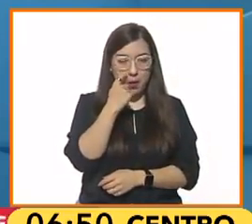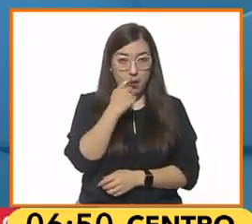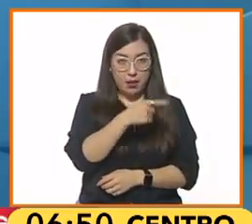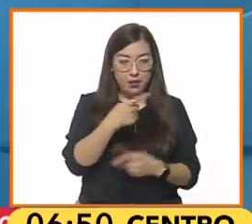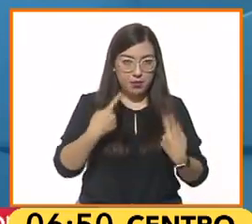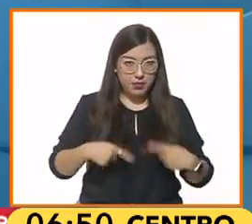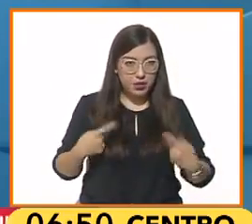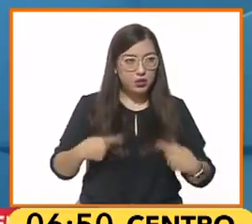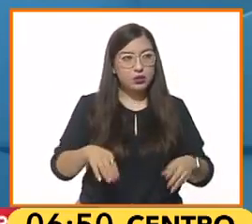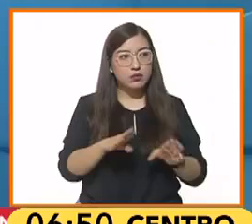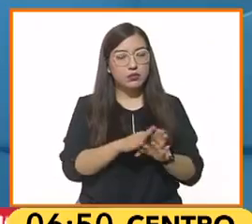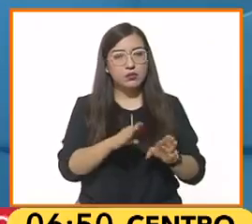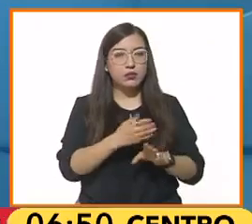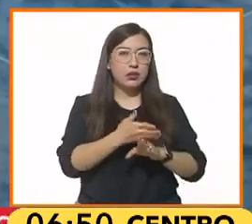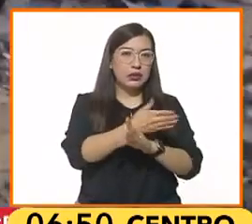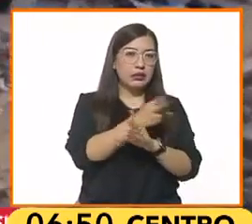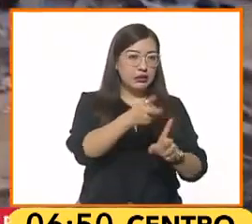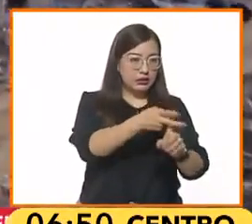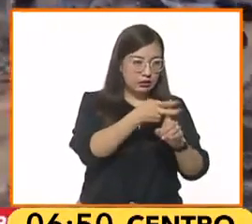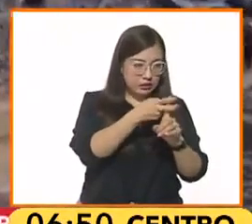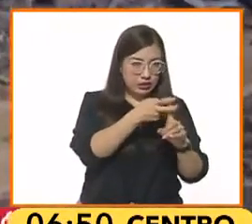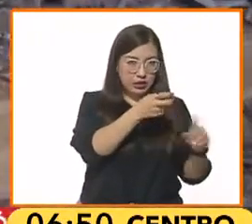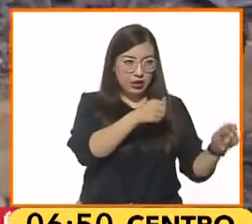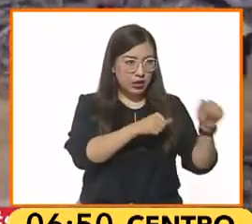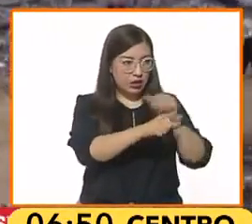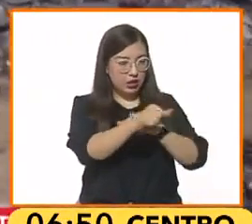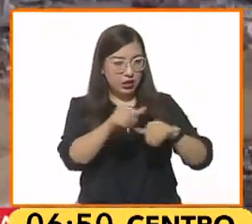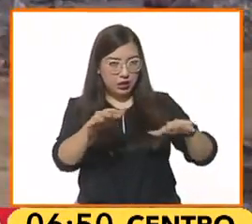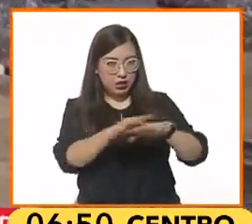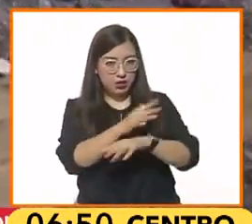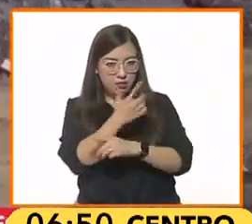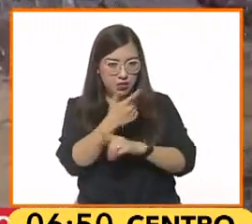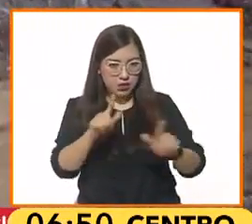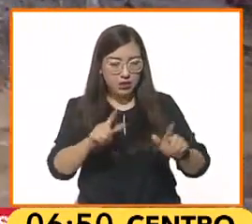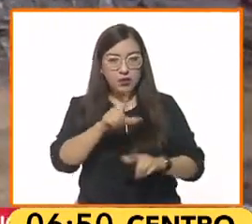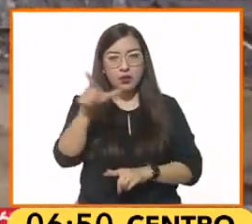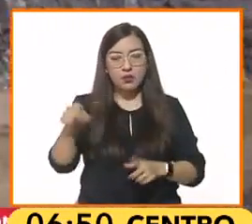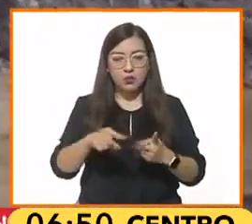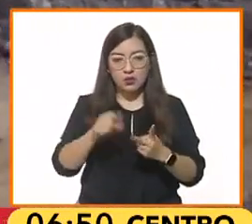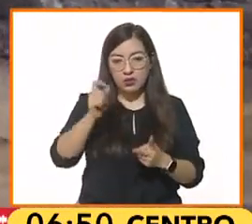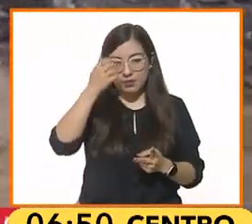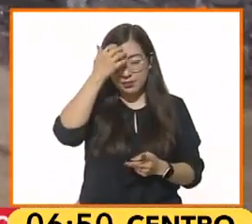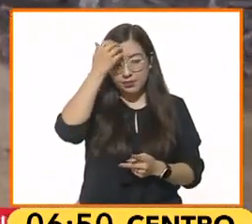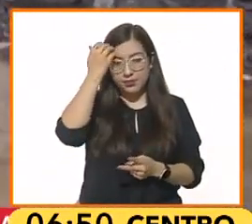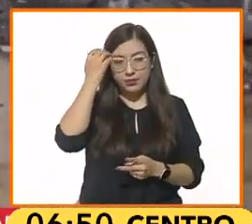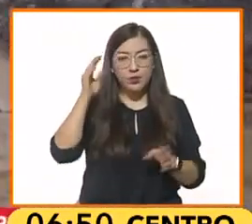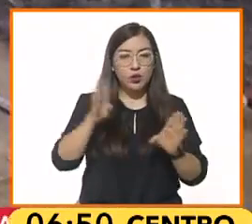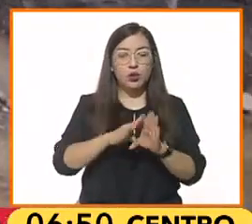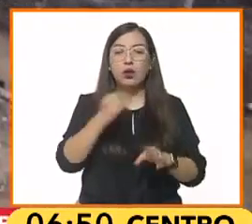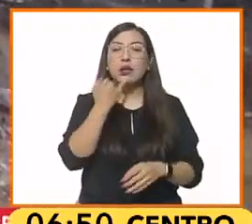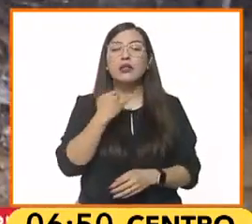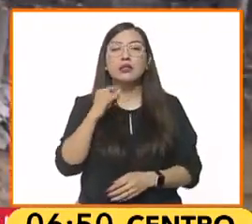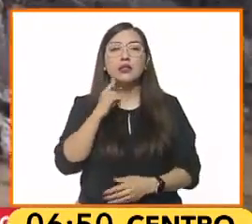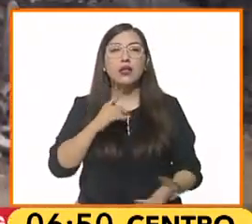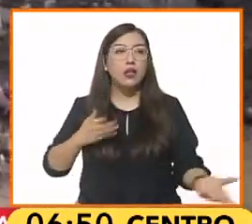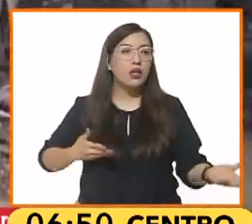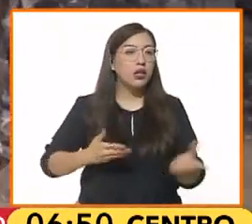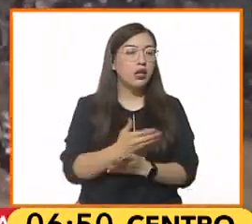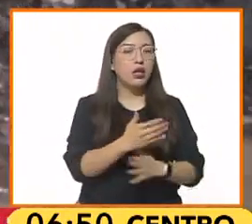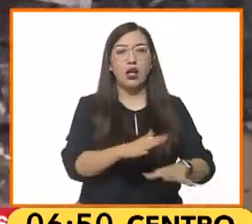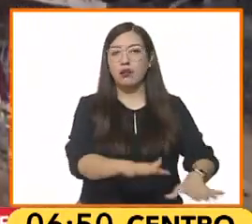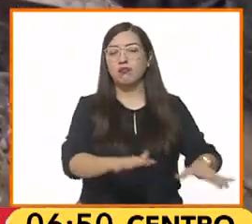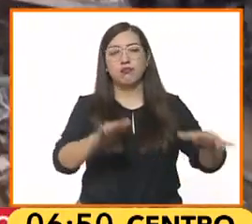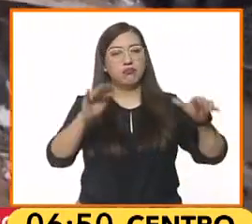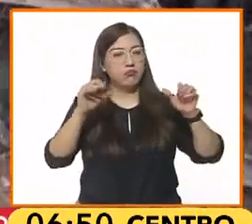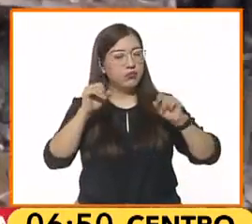el intercambio de rehenes, a la fase 2, que era el retiro permanente de los israelíes del teatro de operaciones y el cese al